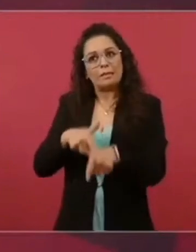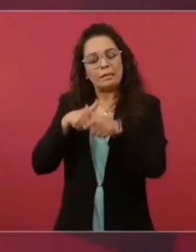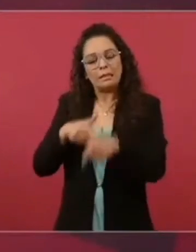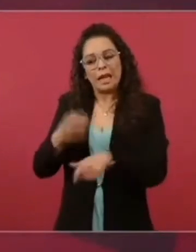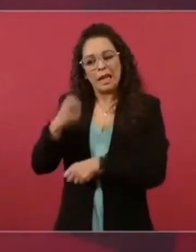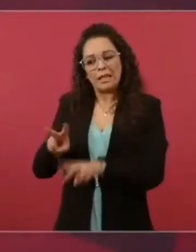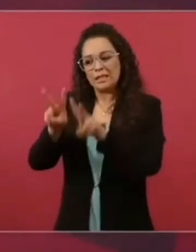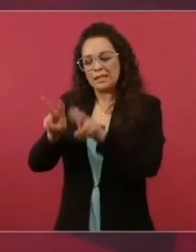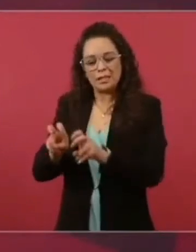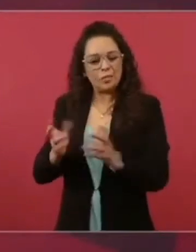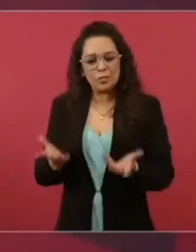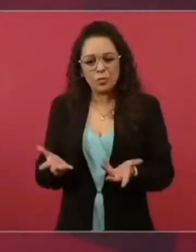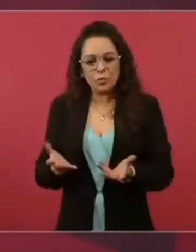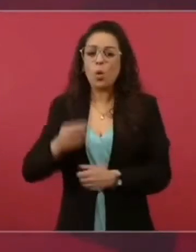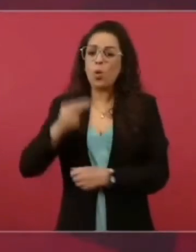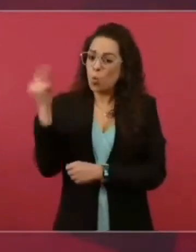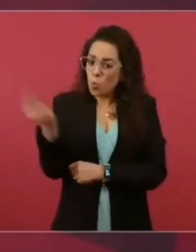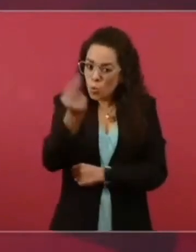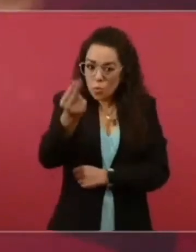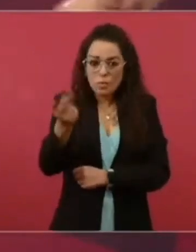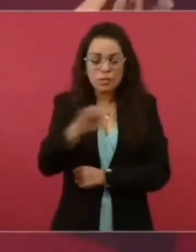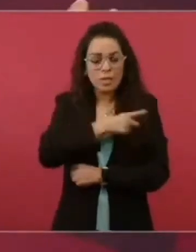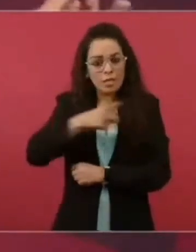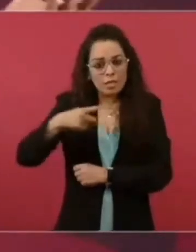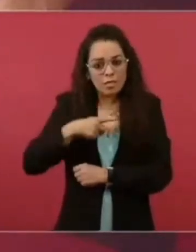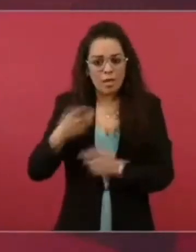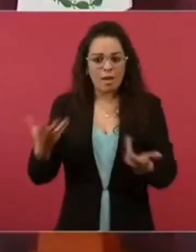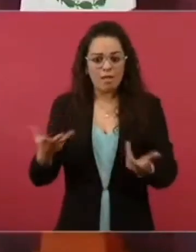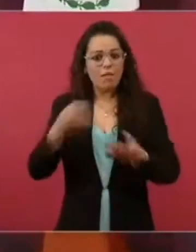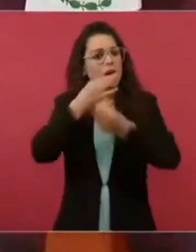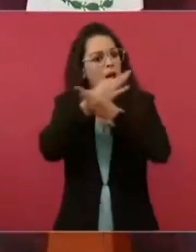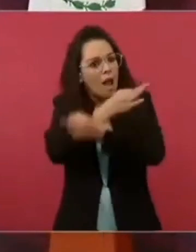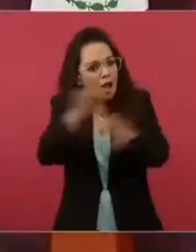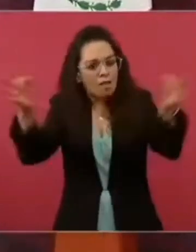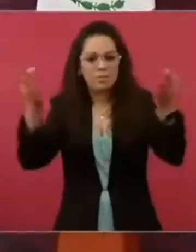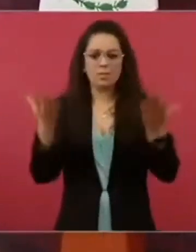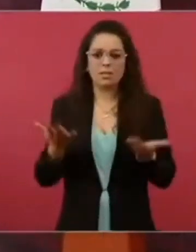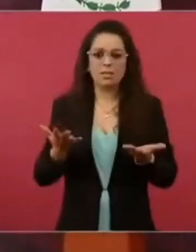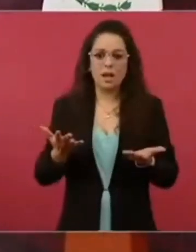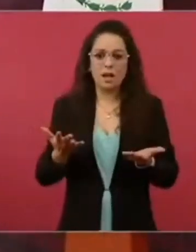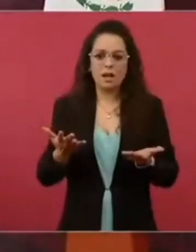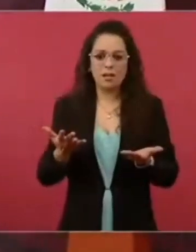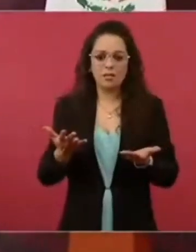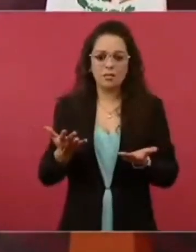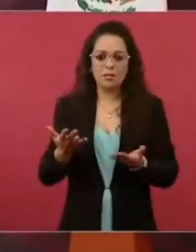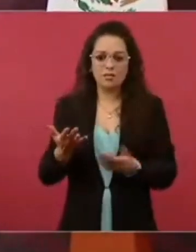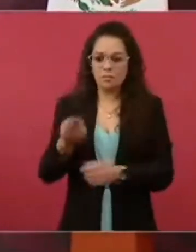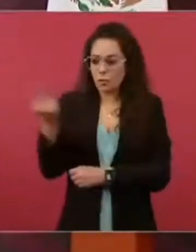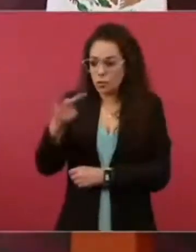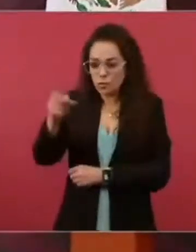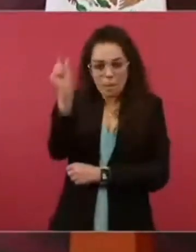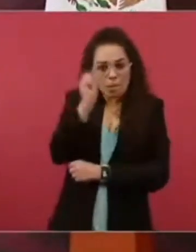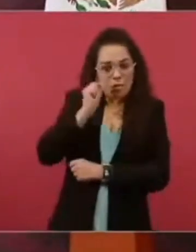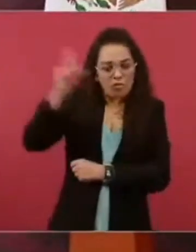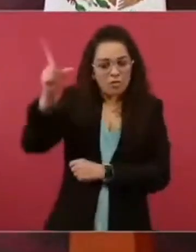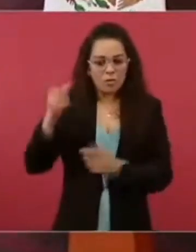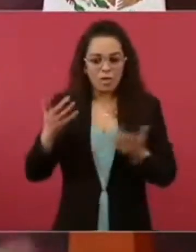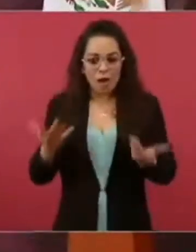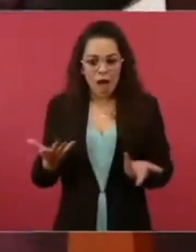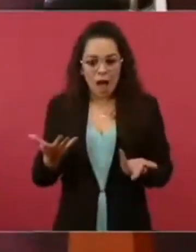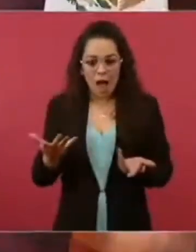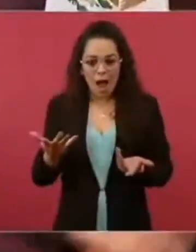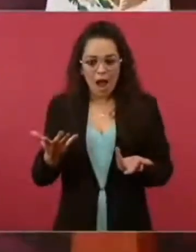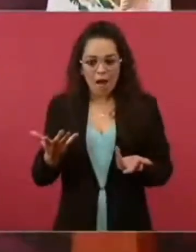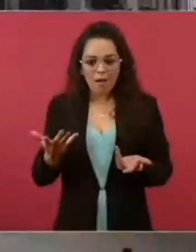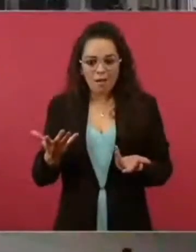porque ustedes deberían de informarlo. O sea, ustedes son mirones profesionales. O sea,